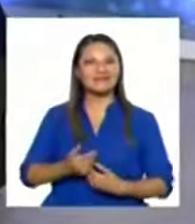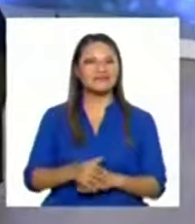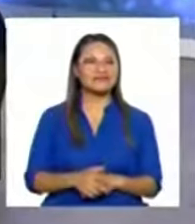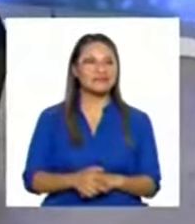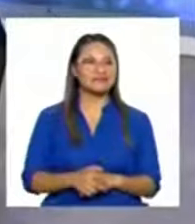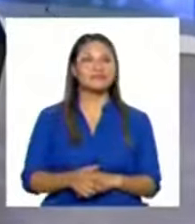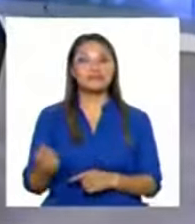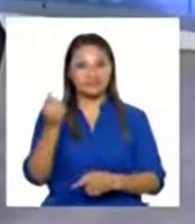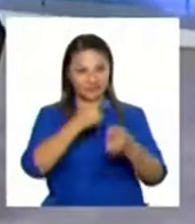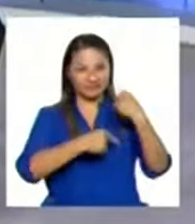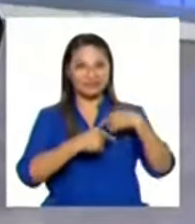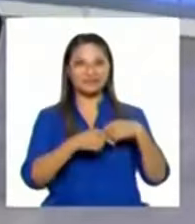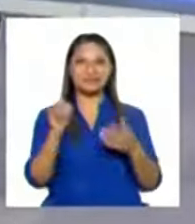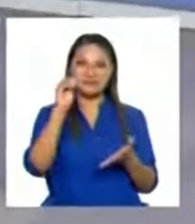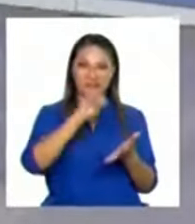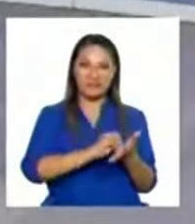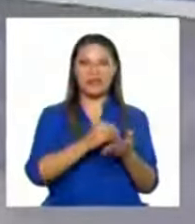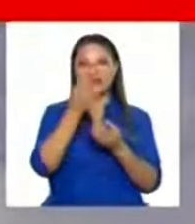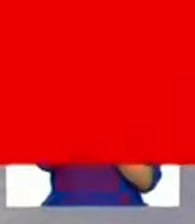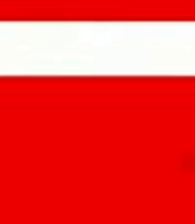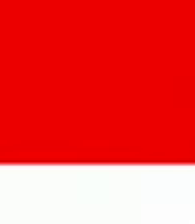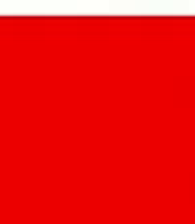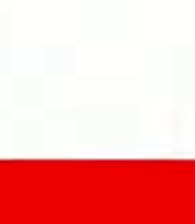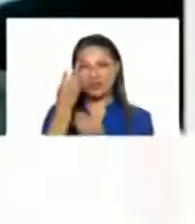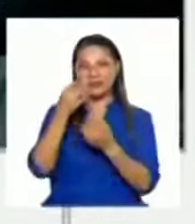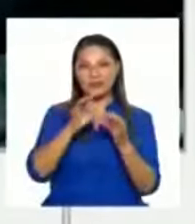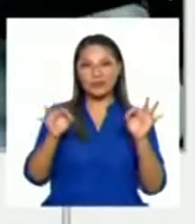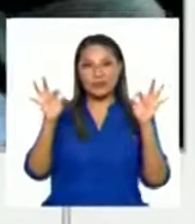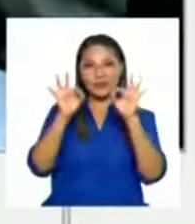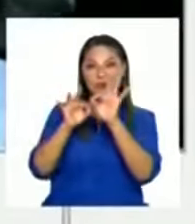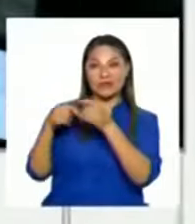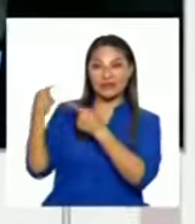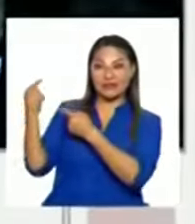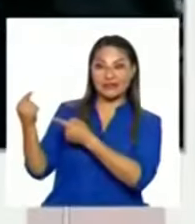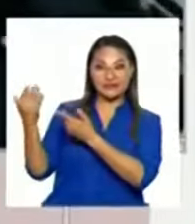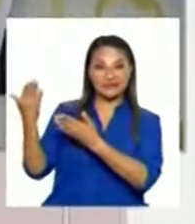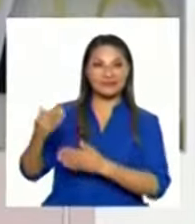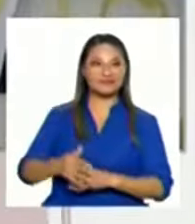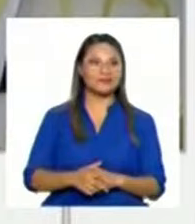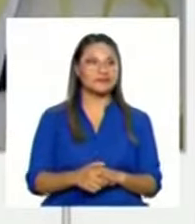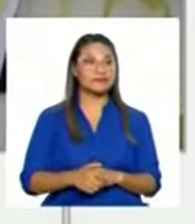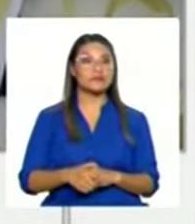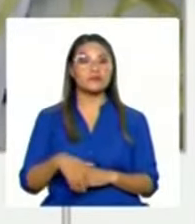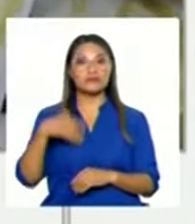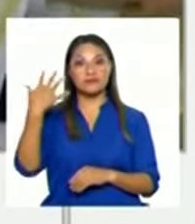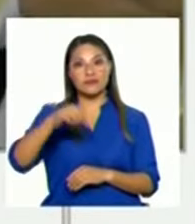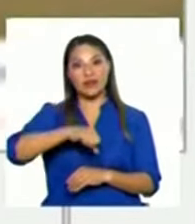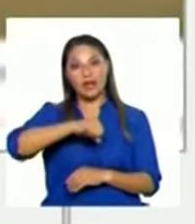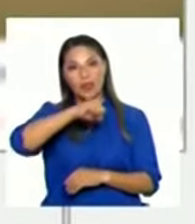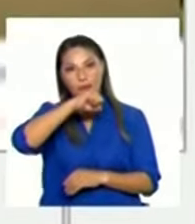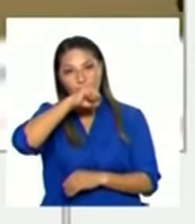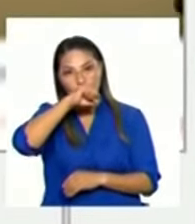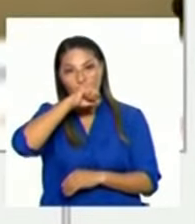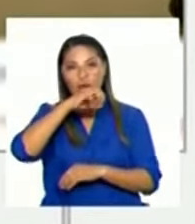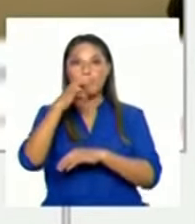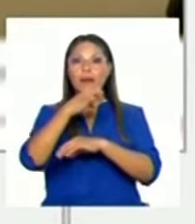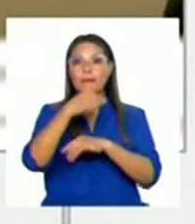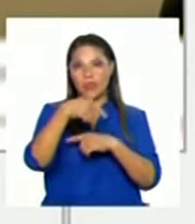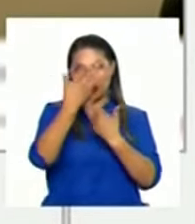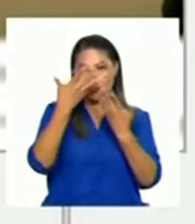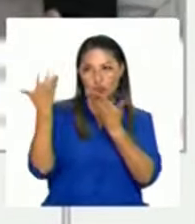Hacemos una nueva pausa, quédese con nosotros porque hay más información importante para usted. Al volver, Papa Francisco visita cárcel de